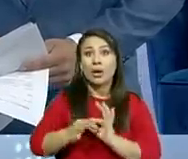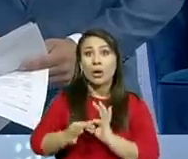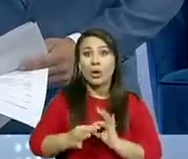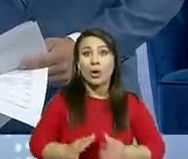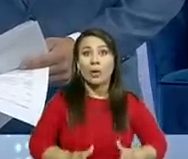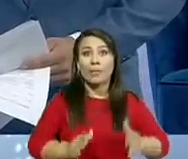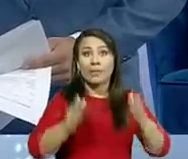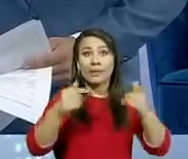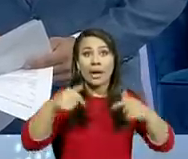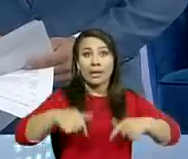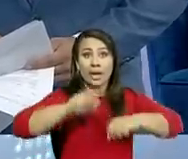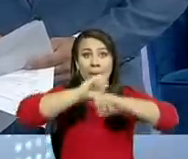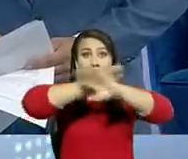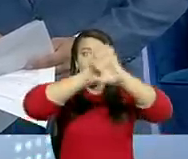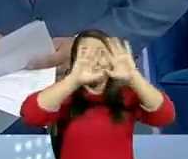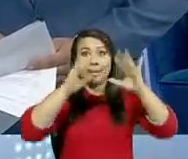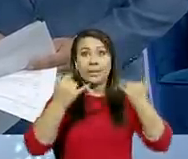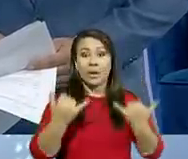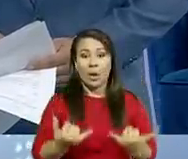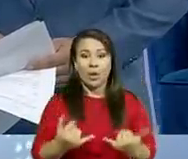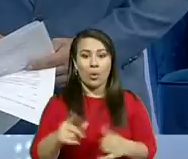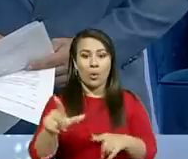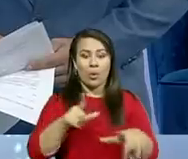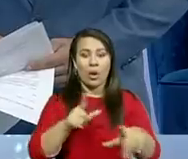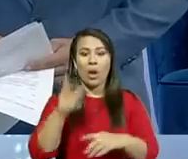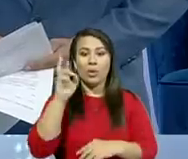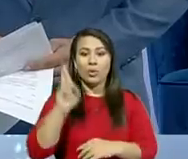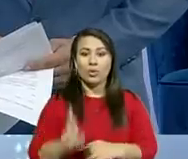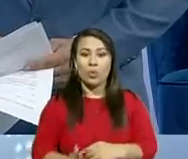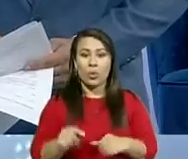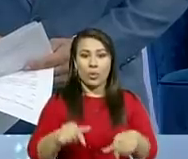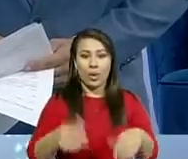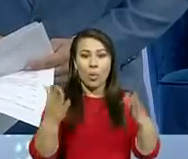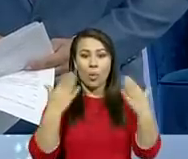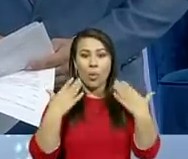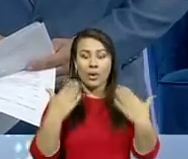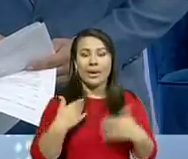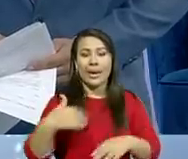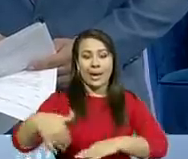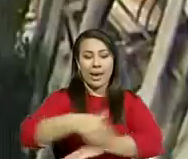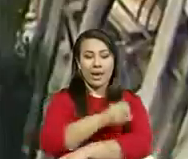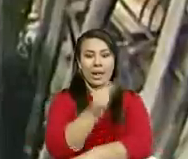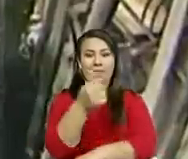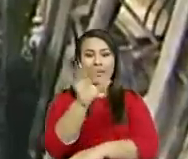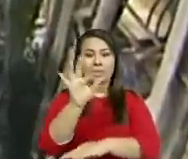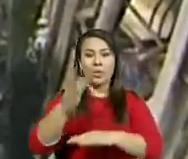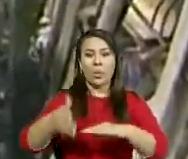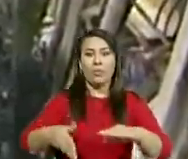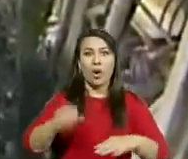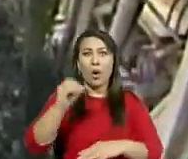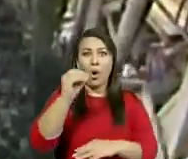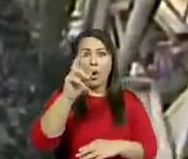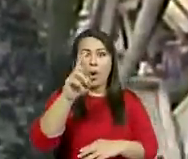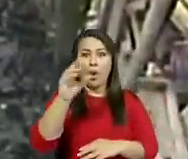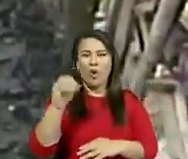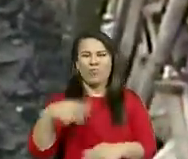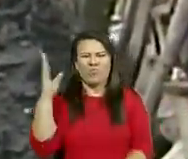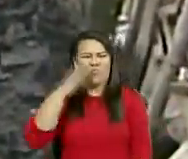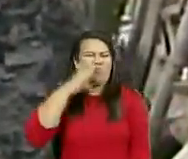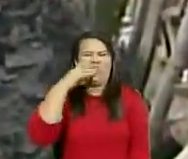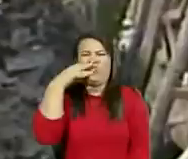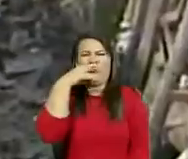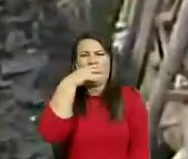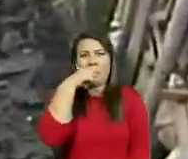vía de ingreso a la Marta Bucarán. Junto al registro civil, ¿no es este? Sí, junto al registro civil y a la Corporación de la Seguridad